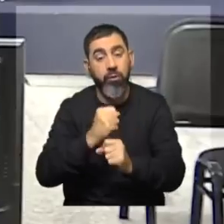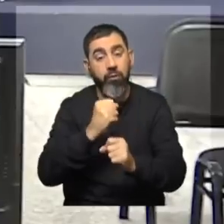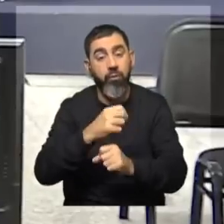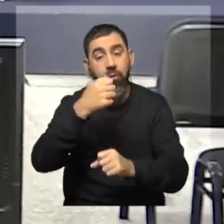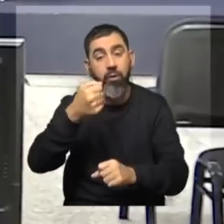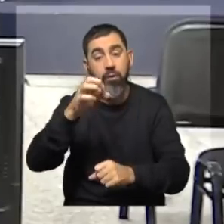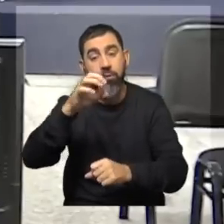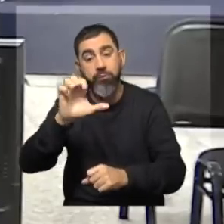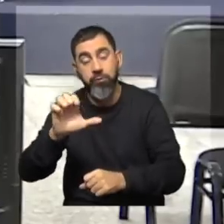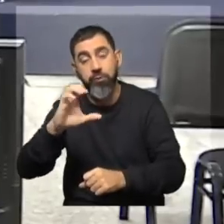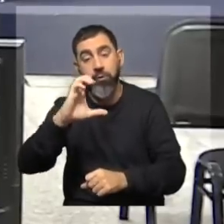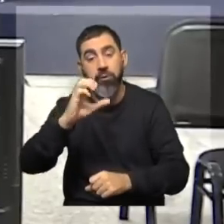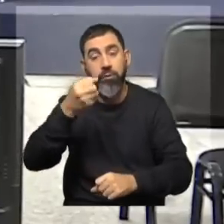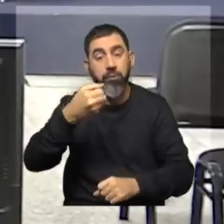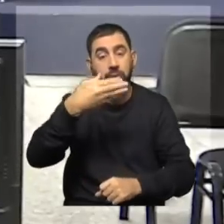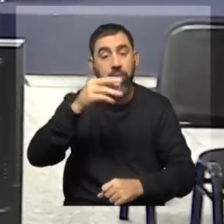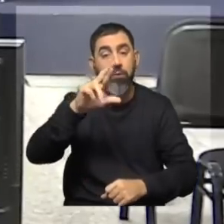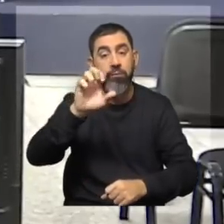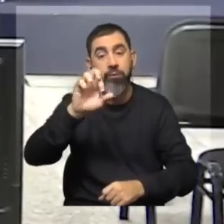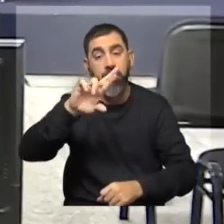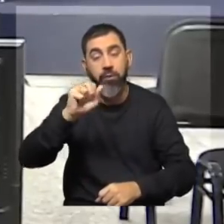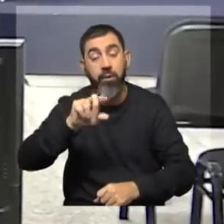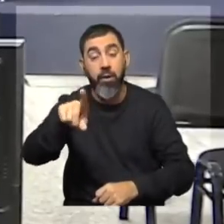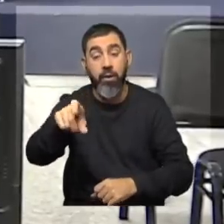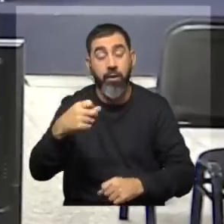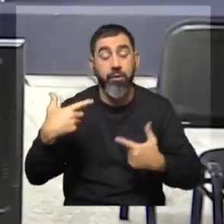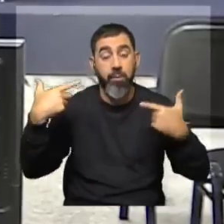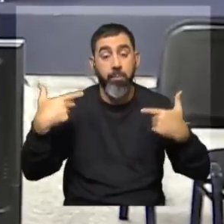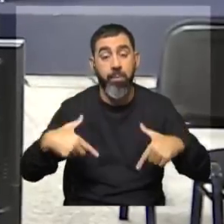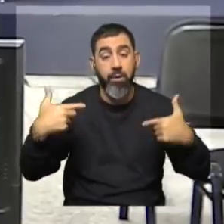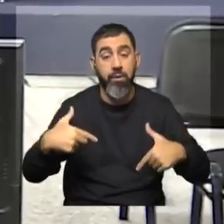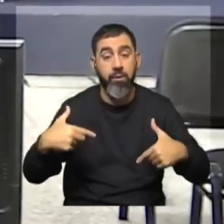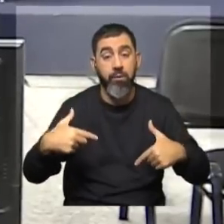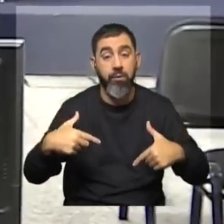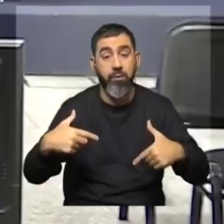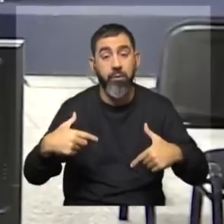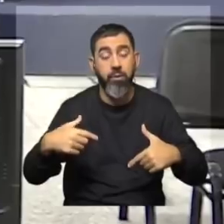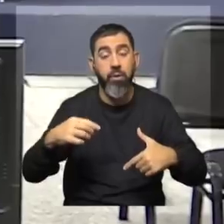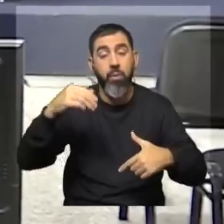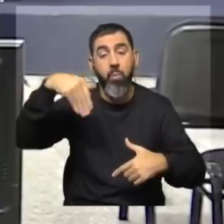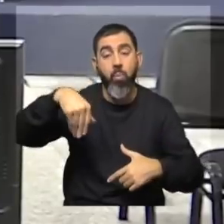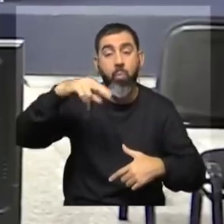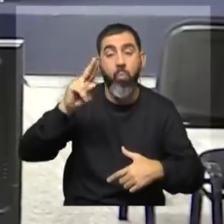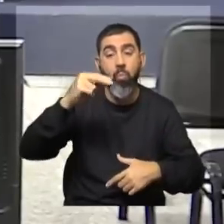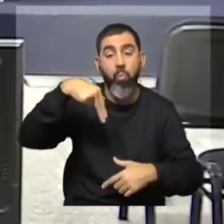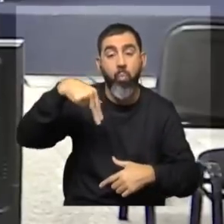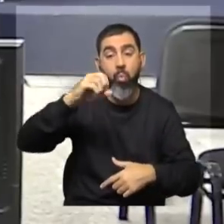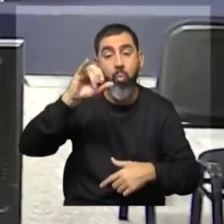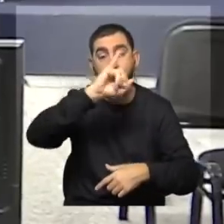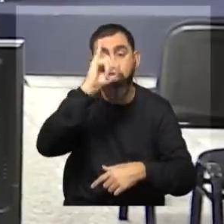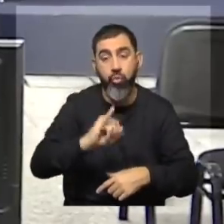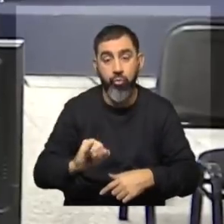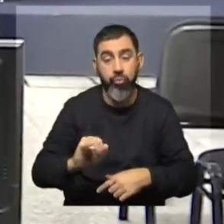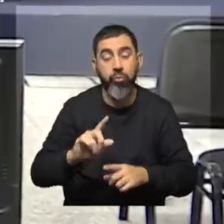le hace Pablo Cabrera exministre la ex ministra María Julia Muñoz también